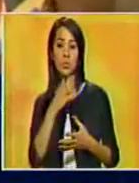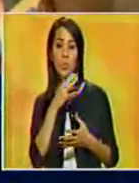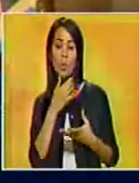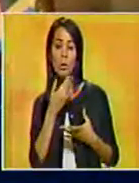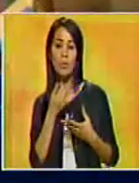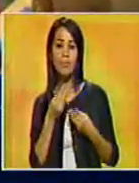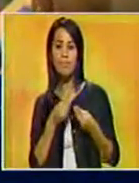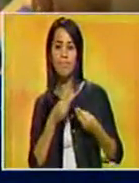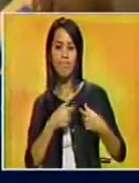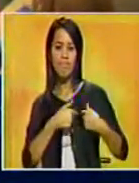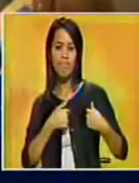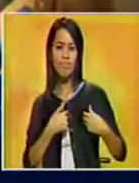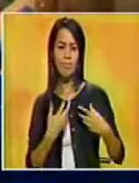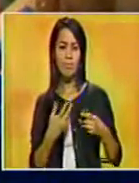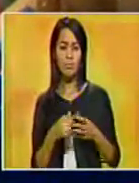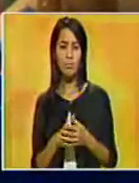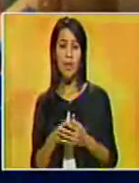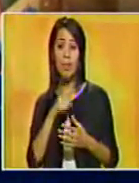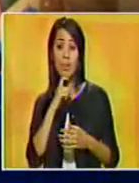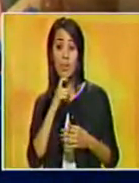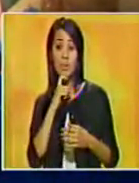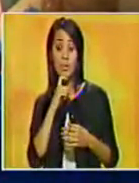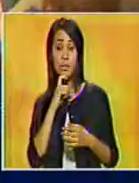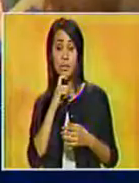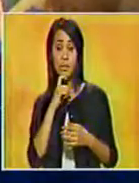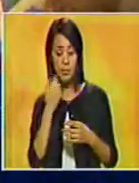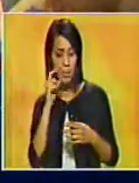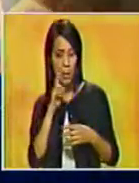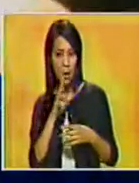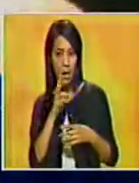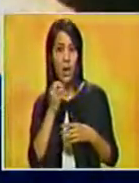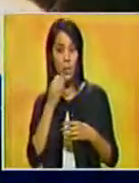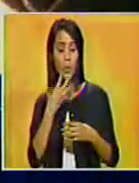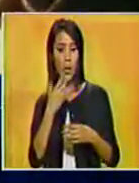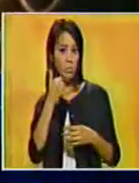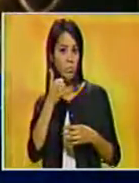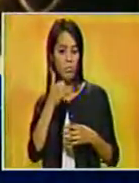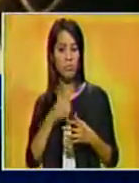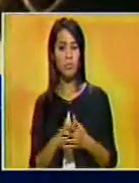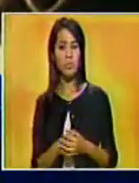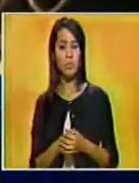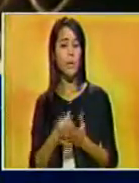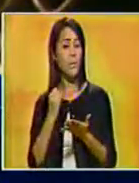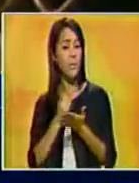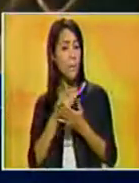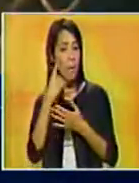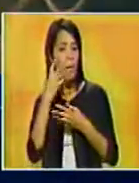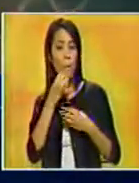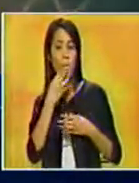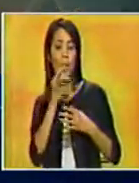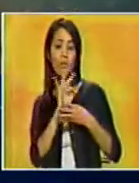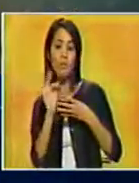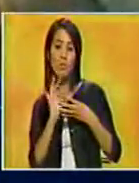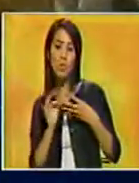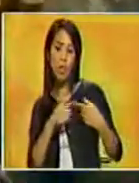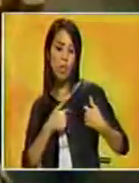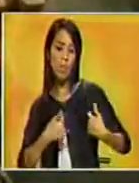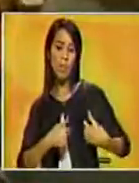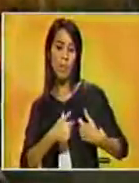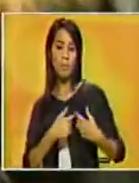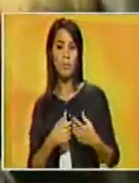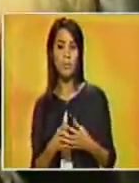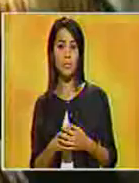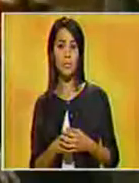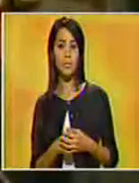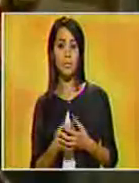enredado. Ella bajó bien, significa que los puntos están bien. Una vez comprobado el buen funcionamiento de la válvula, su